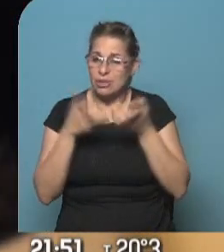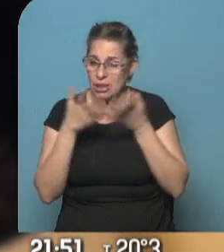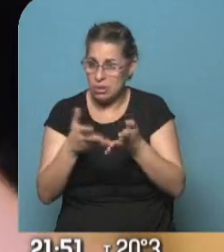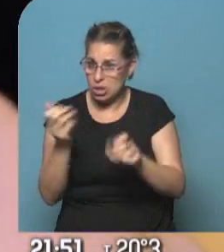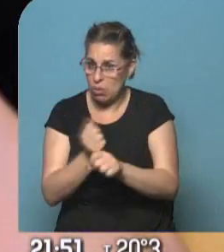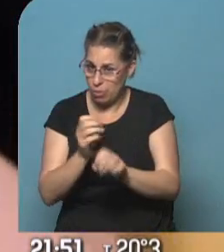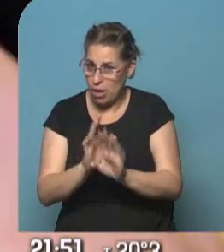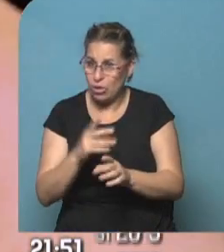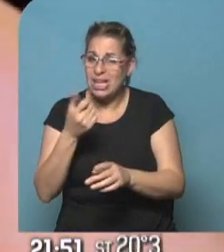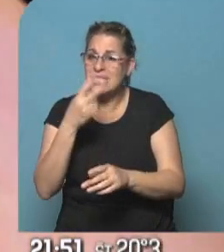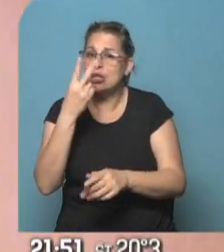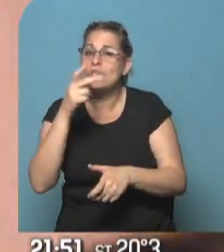2 por persona